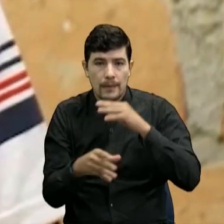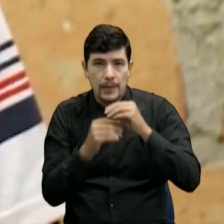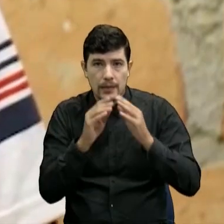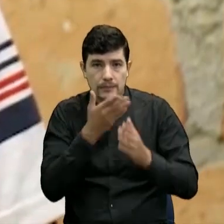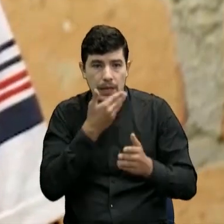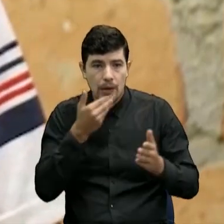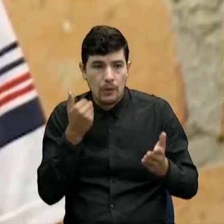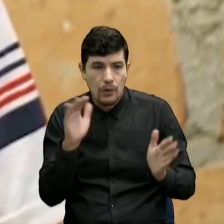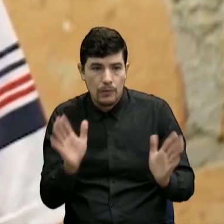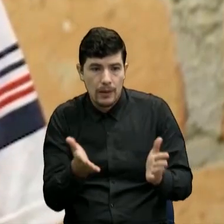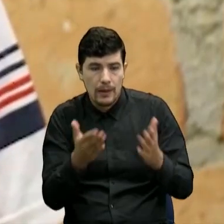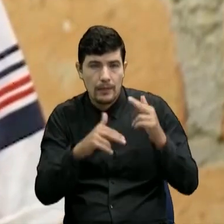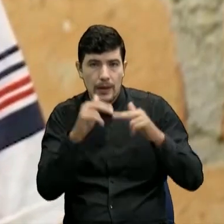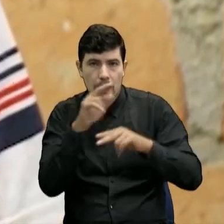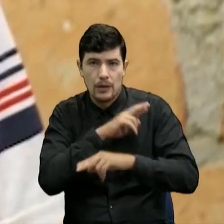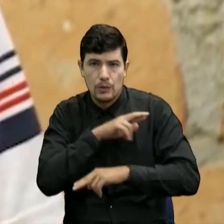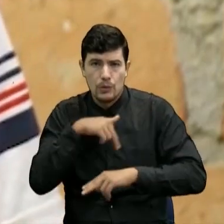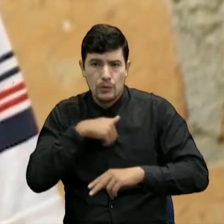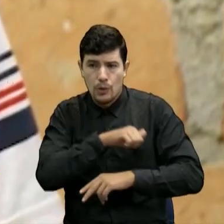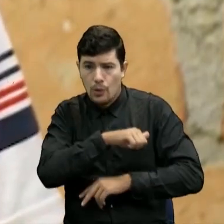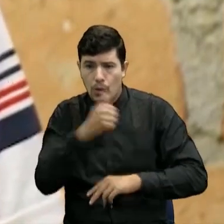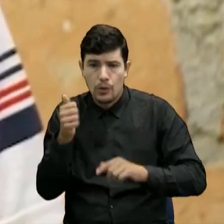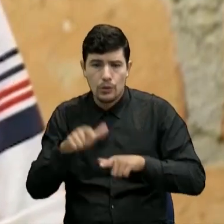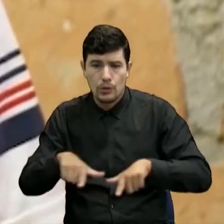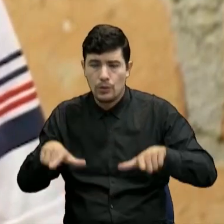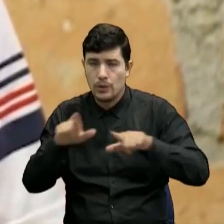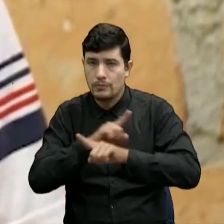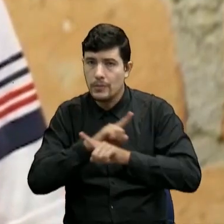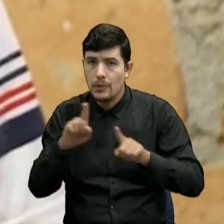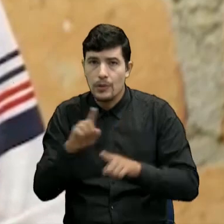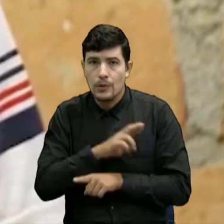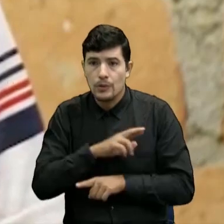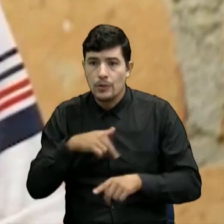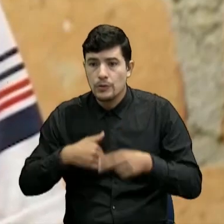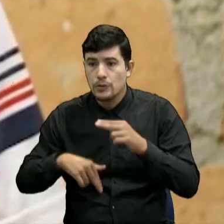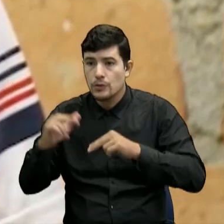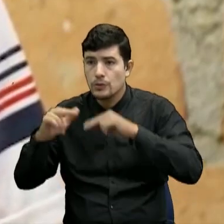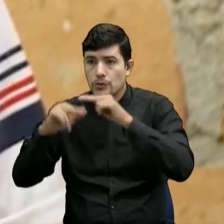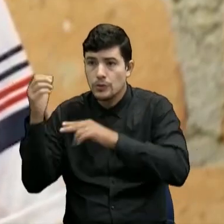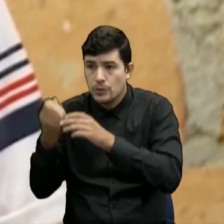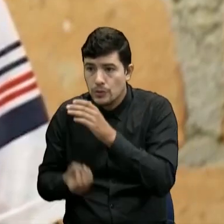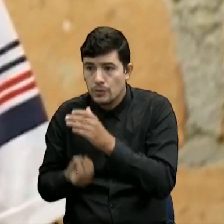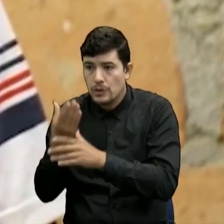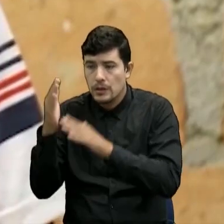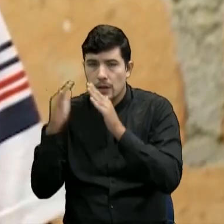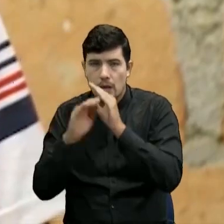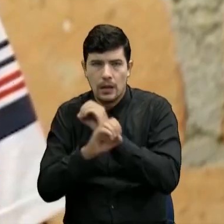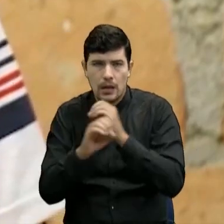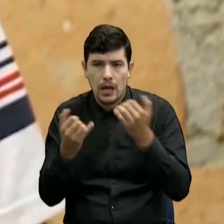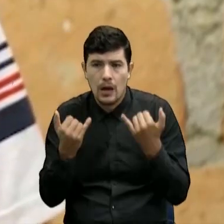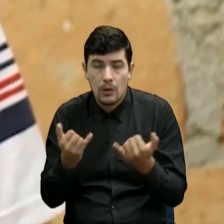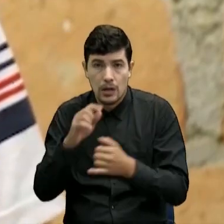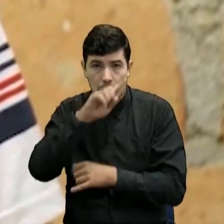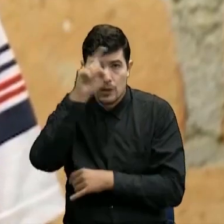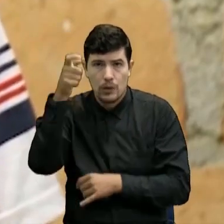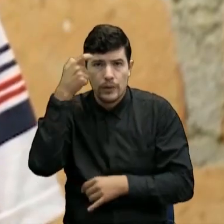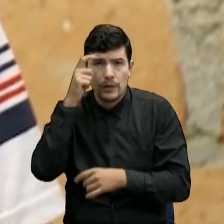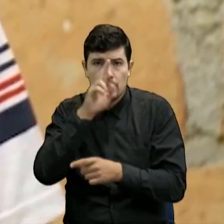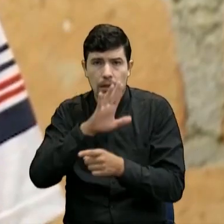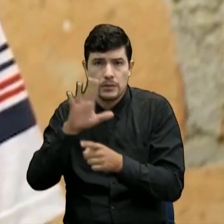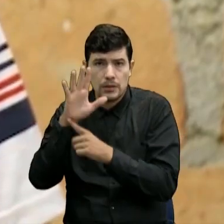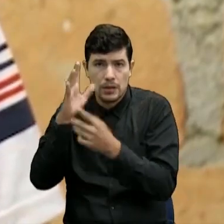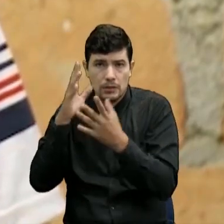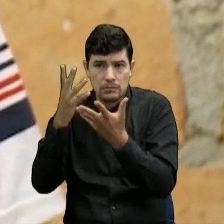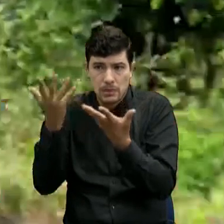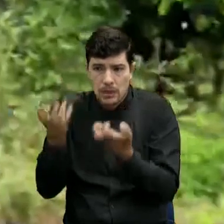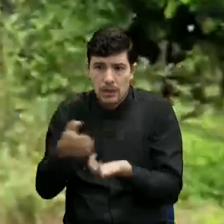nosotros no tenemos para dónde irnos y dónde construir una casa ni con qué construir una casa y ahora el gobierno nos pierde a escardia aquí sin reconocernos